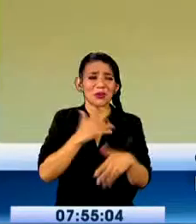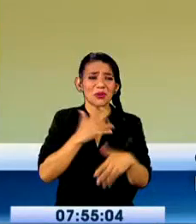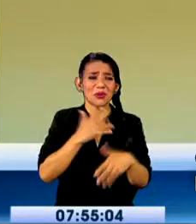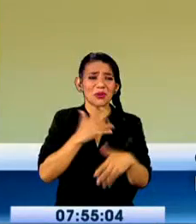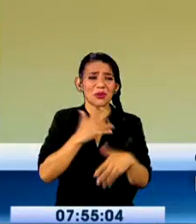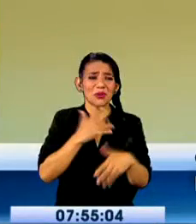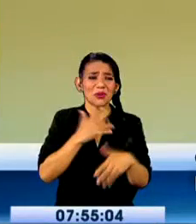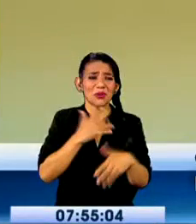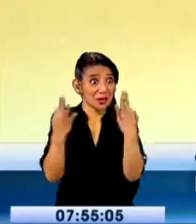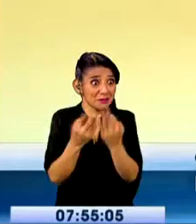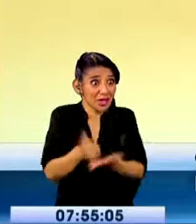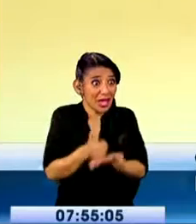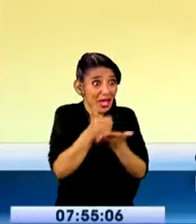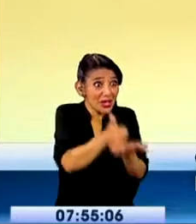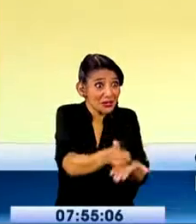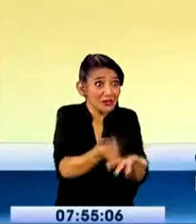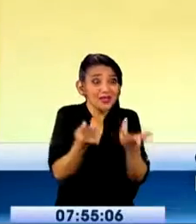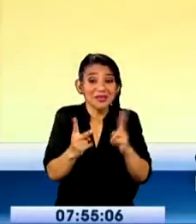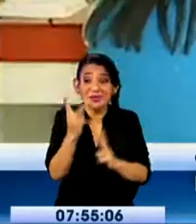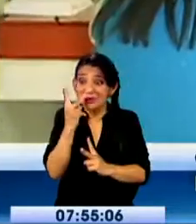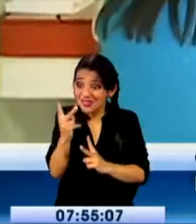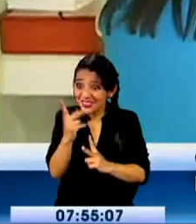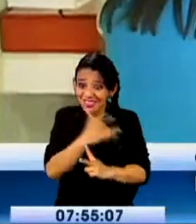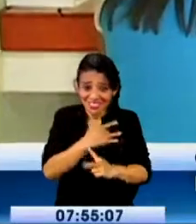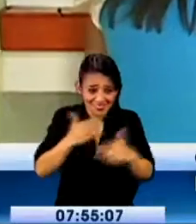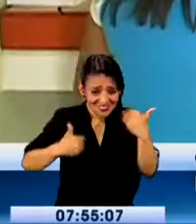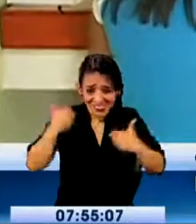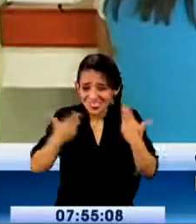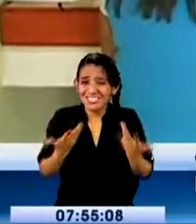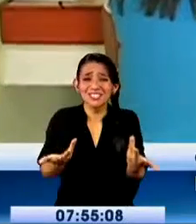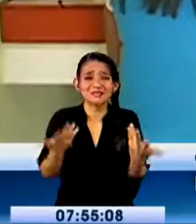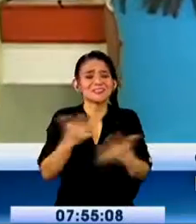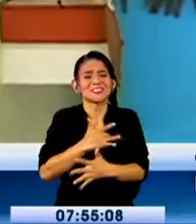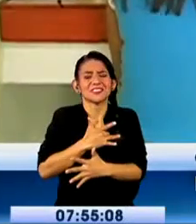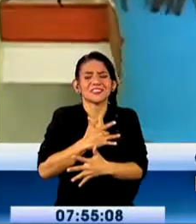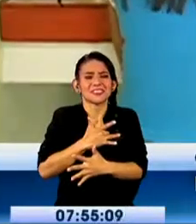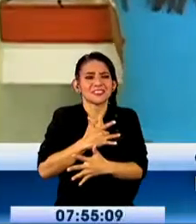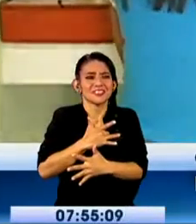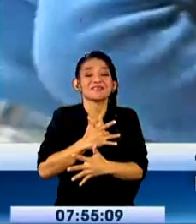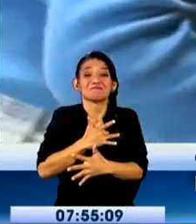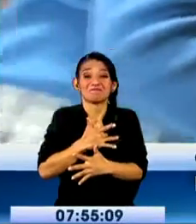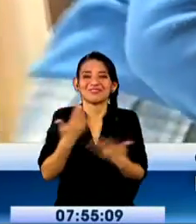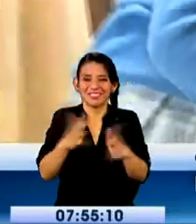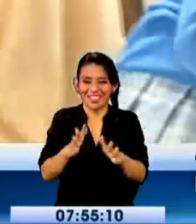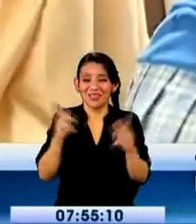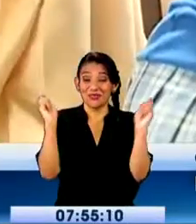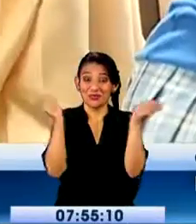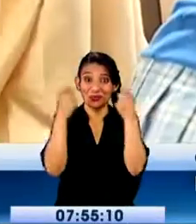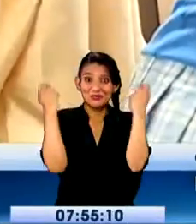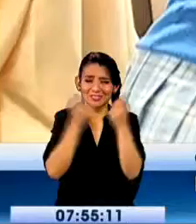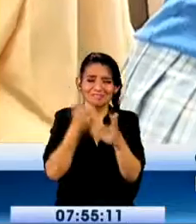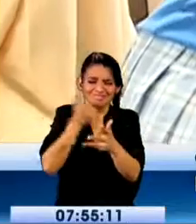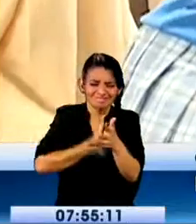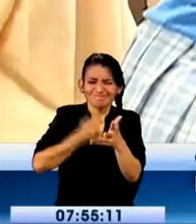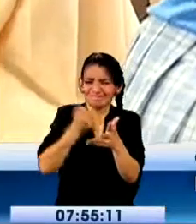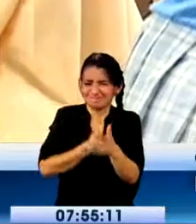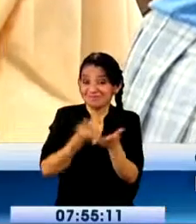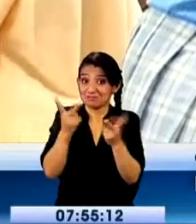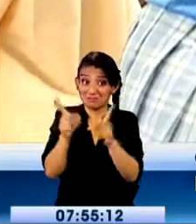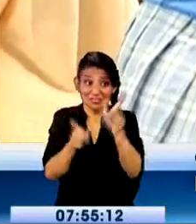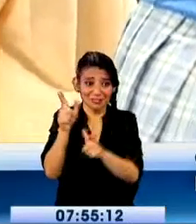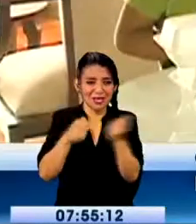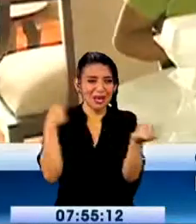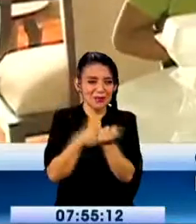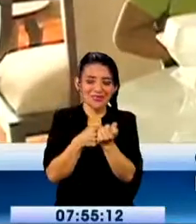haber ayudado a la familia y a su vez de ver la felicidad contenida en ellos hizo que todo el esfuerzo de la fundación y quienes colaboraron